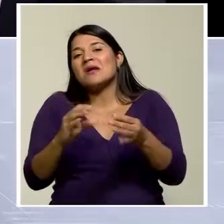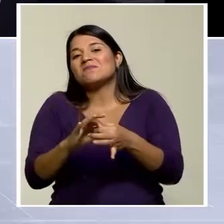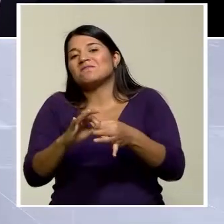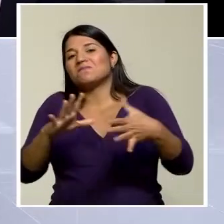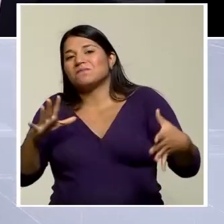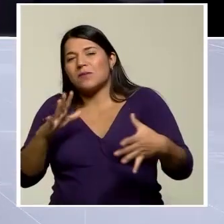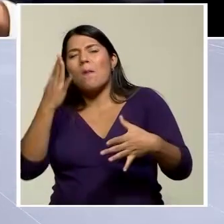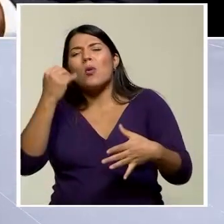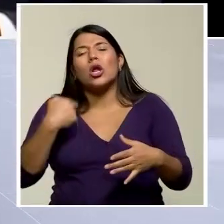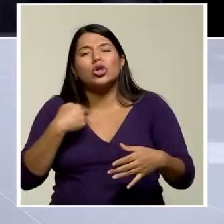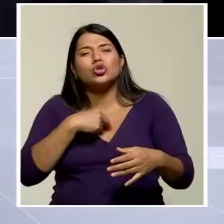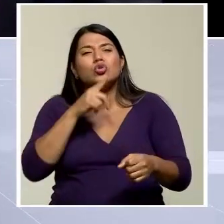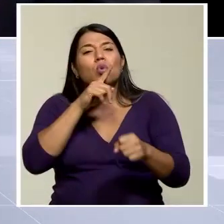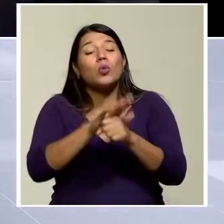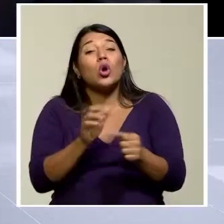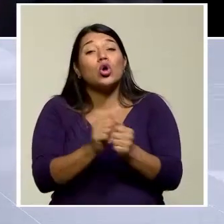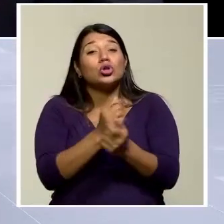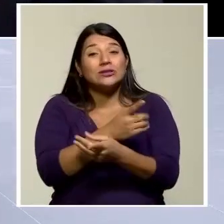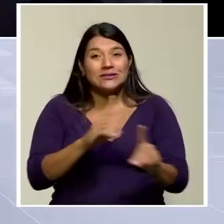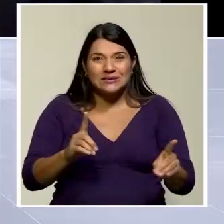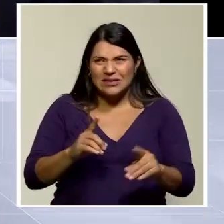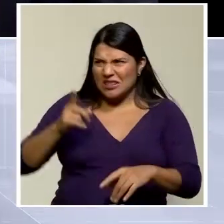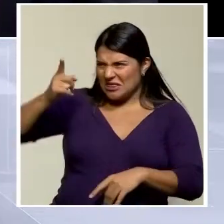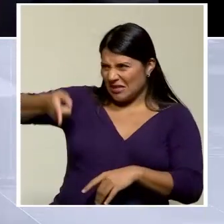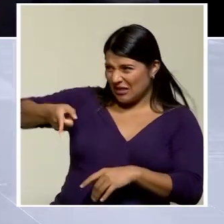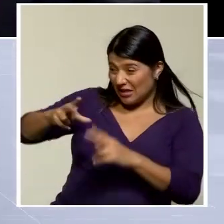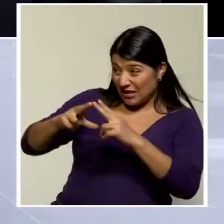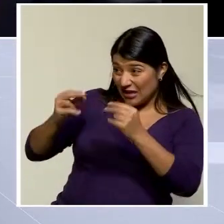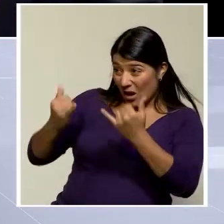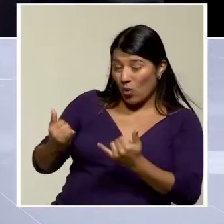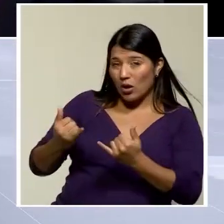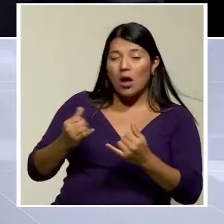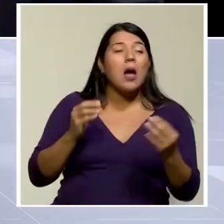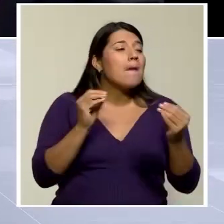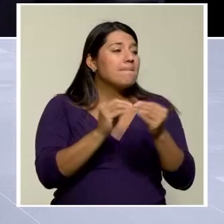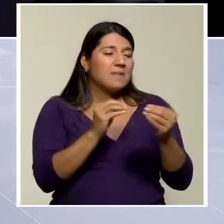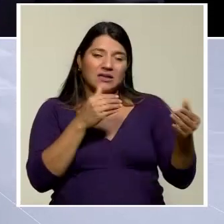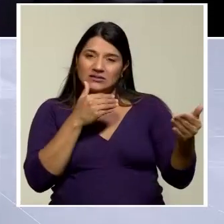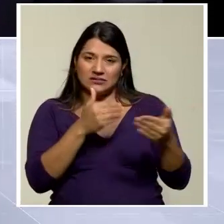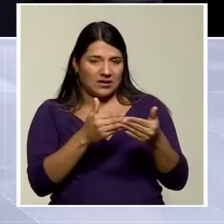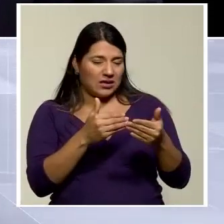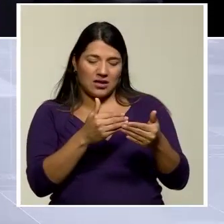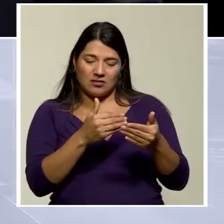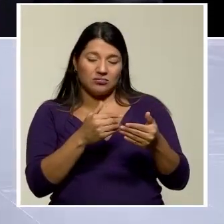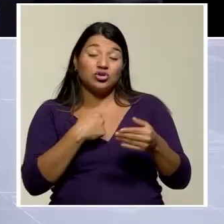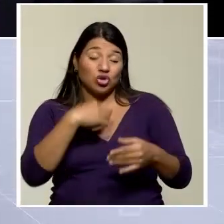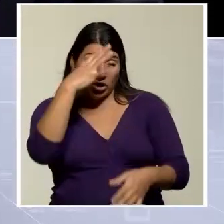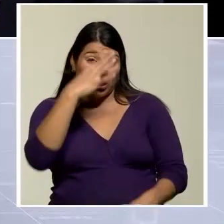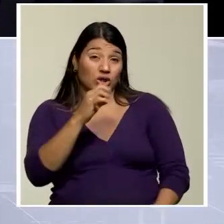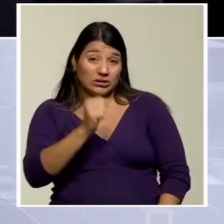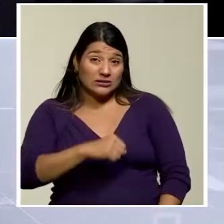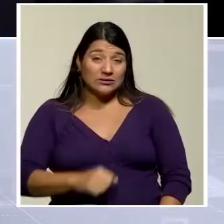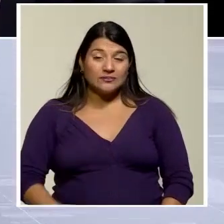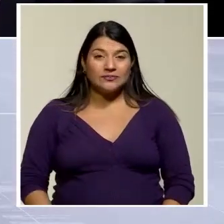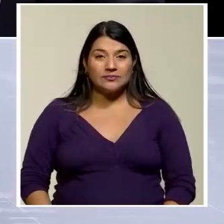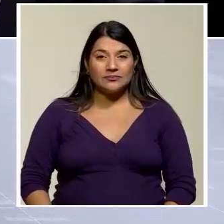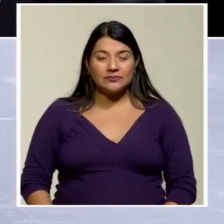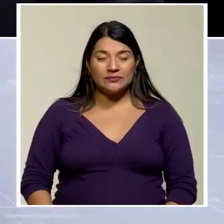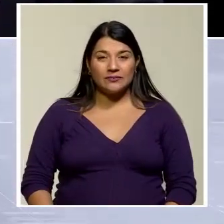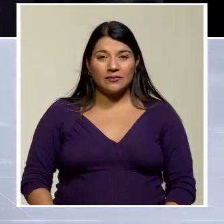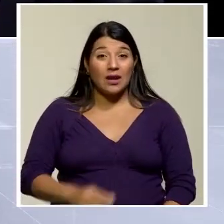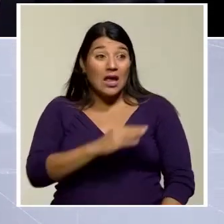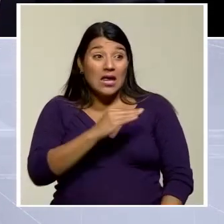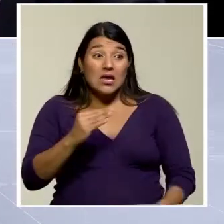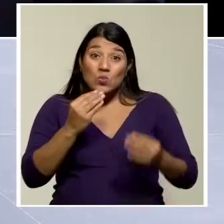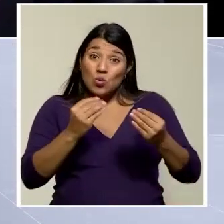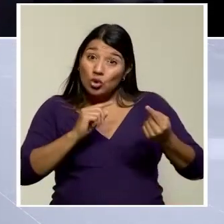estamos comprometidos con la vía democrática. ¿Es una dictadura Nicaragua hoy? Está más cerca que nunca de una dictadura. Yo creo que sí. Y es